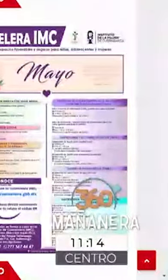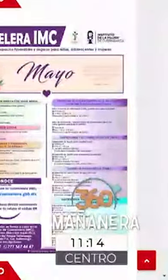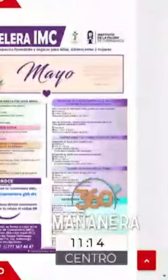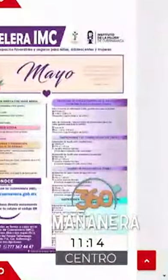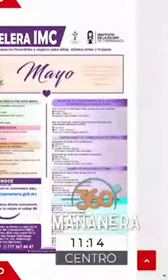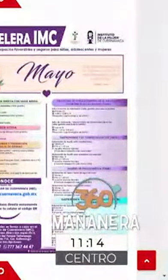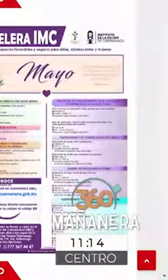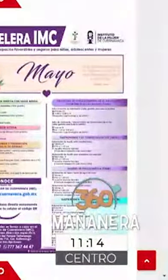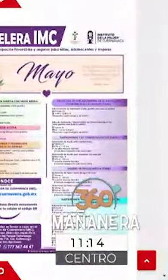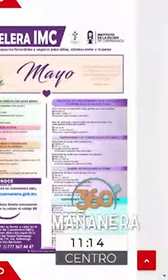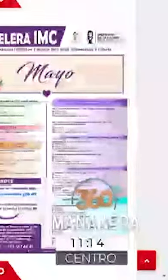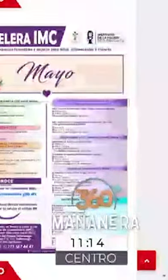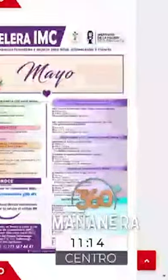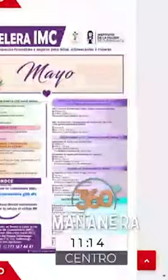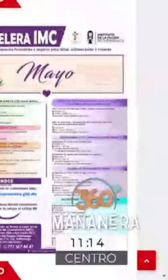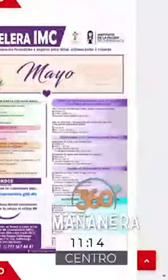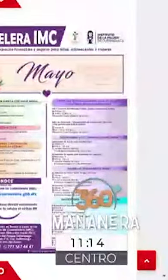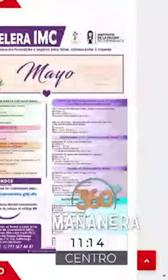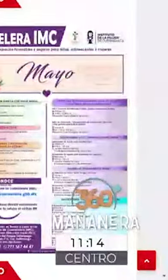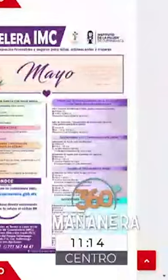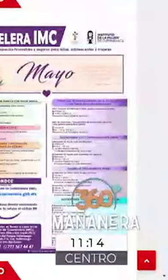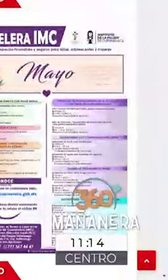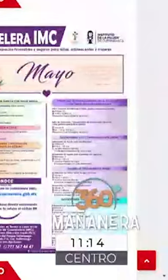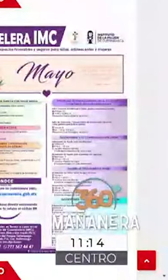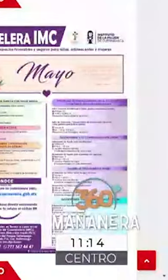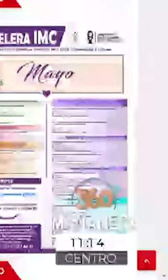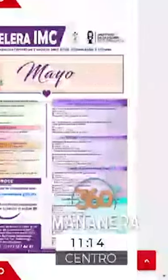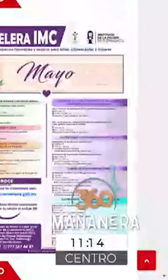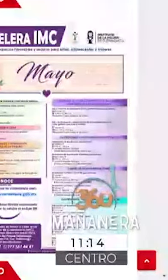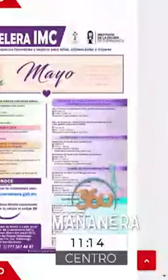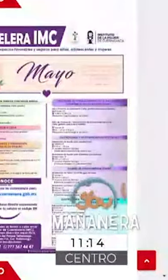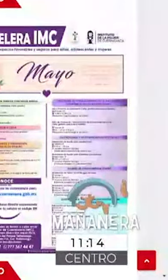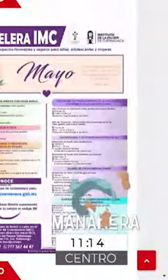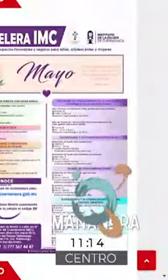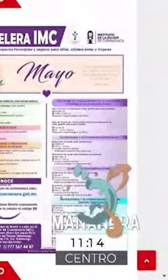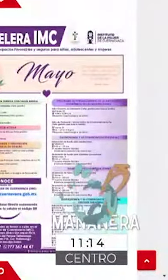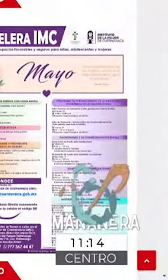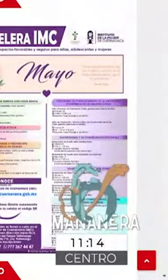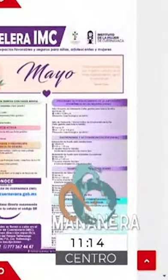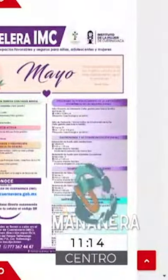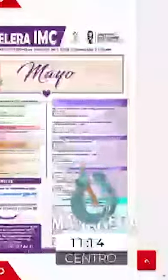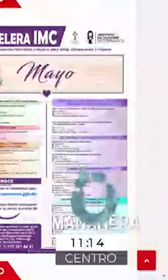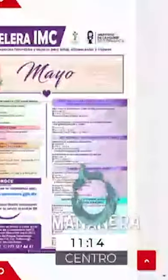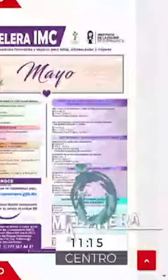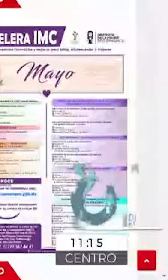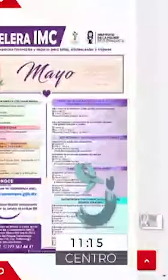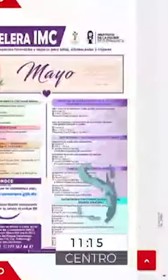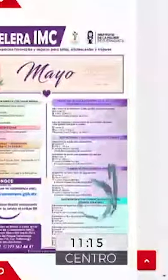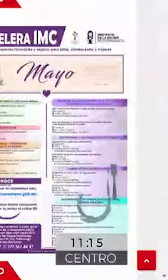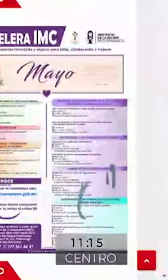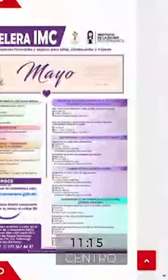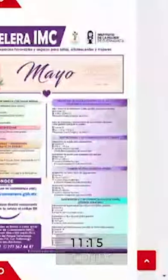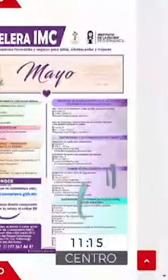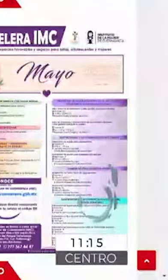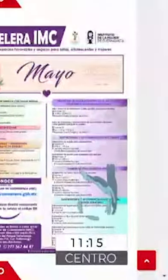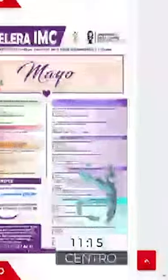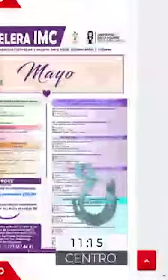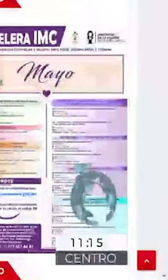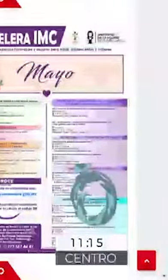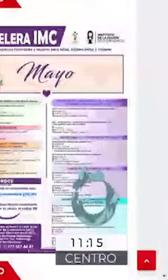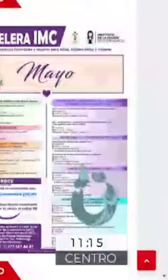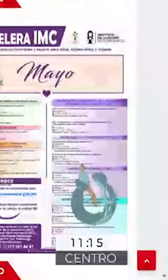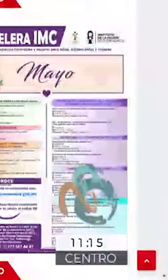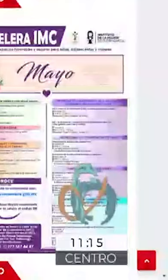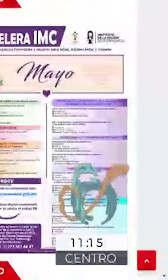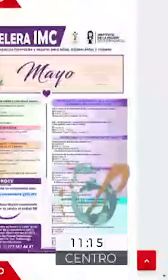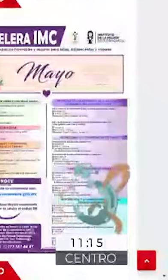de Cuernavaca dijo que bots de ya saben quién pues estuvieron enrareciendo el ambiente en torno al caso del